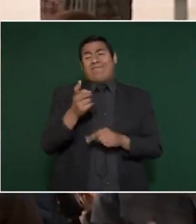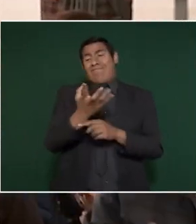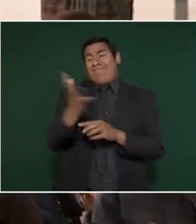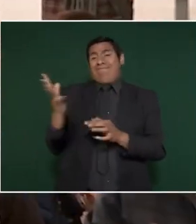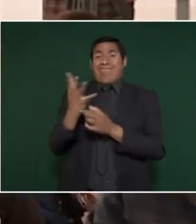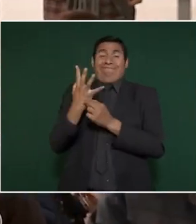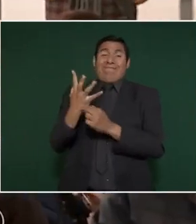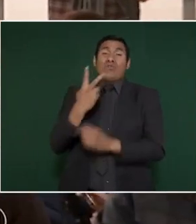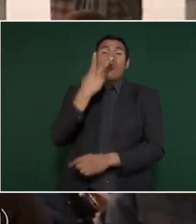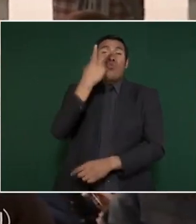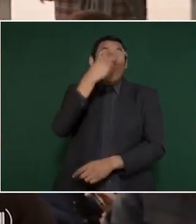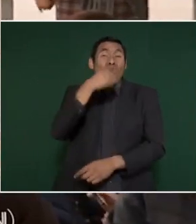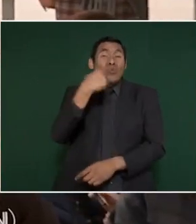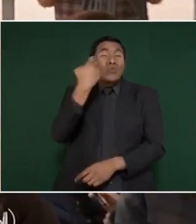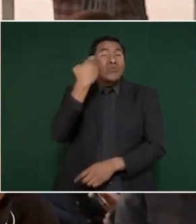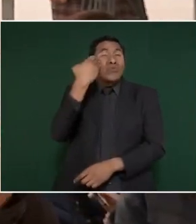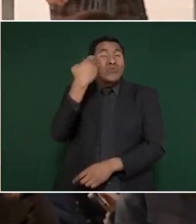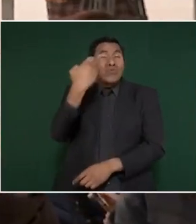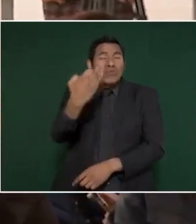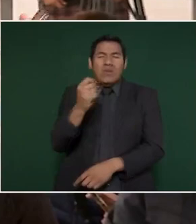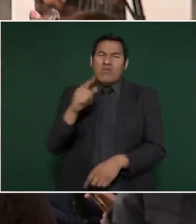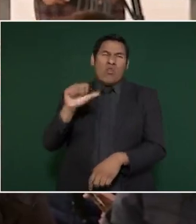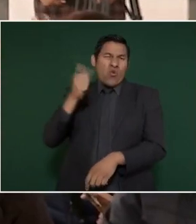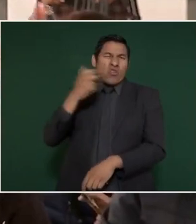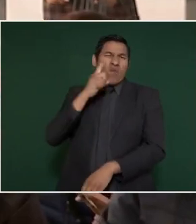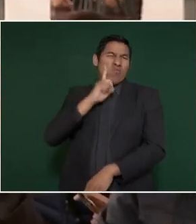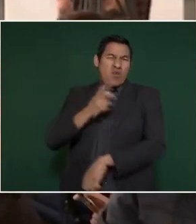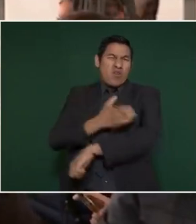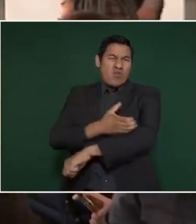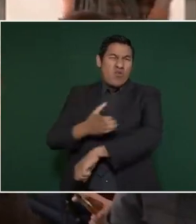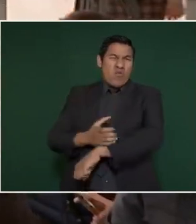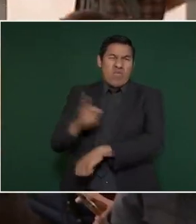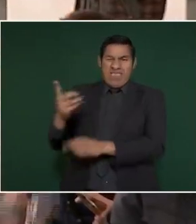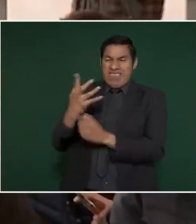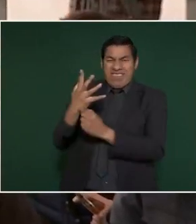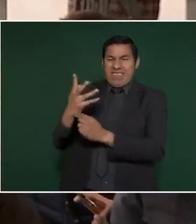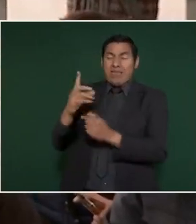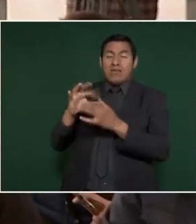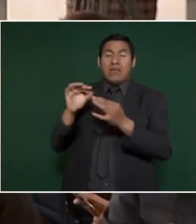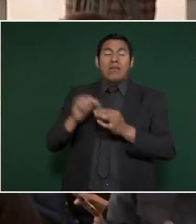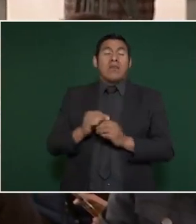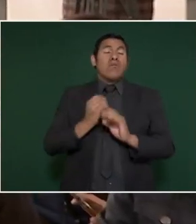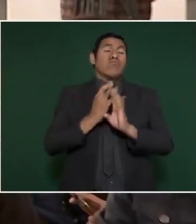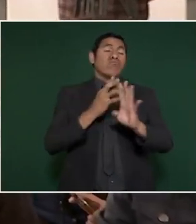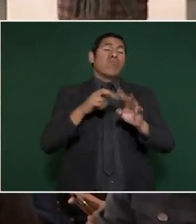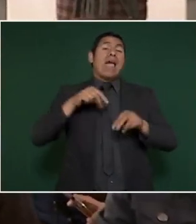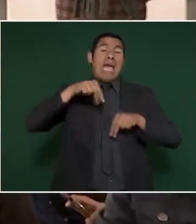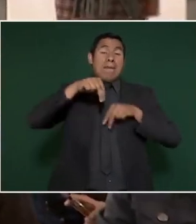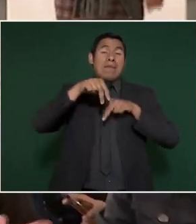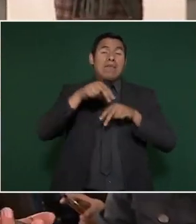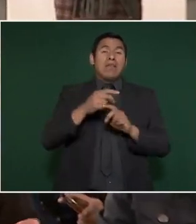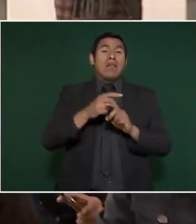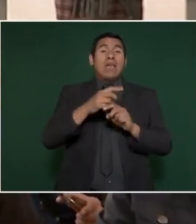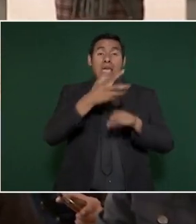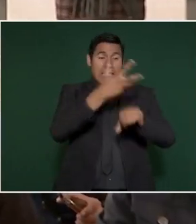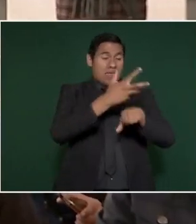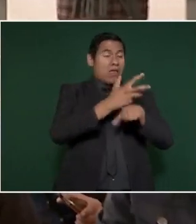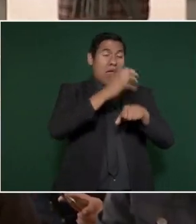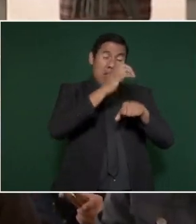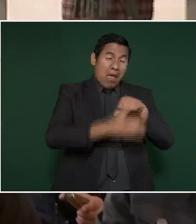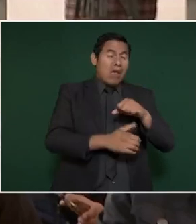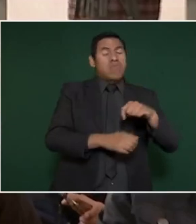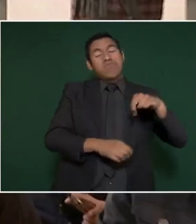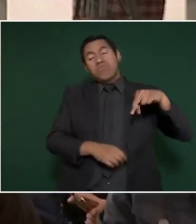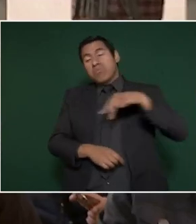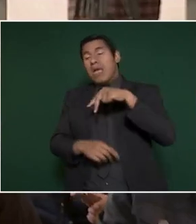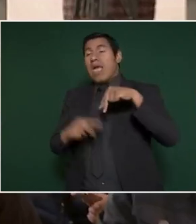ayer también otra compañera reportaba que en el de forma peatonal el regreso hacia México es muy tardado